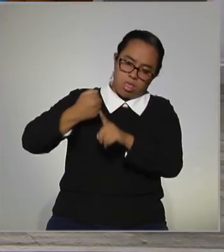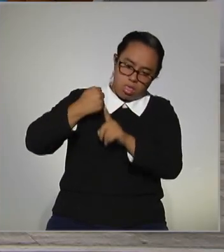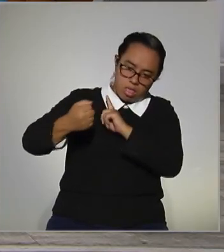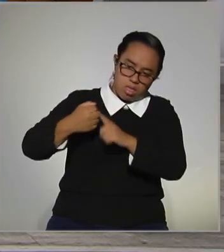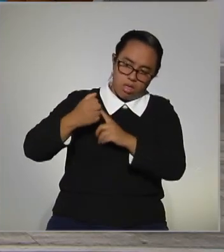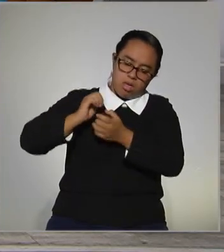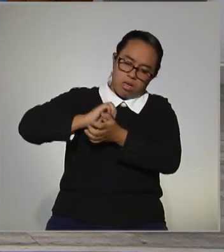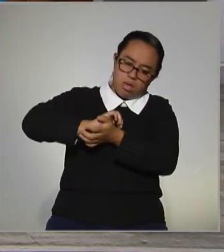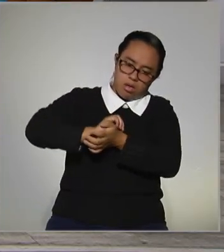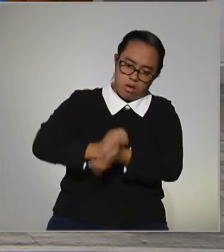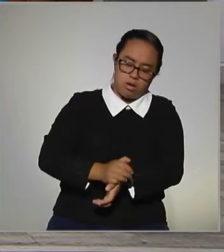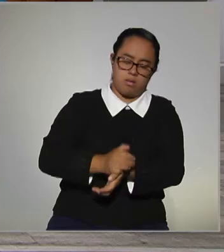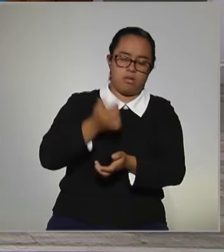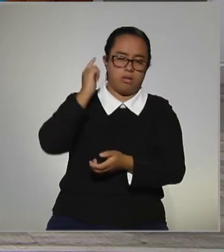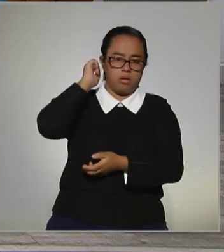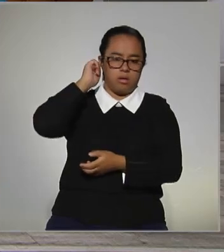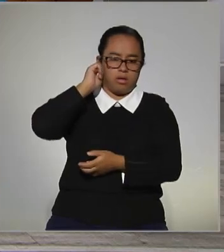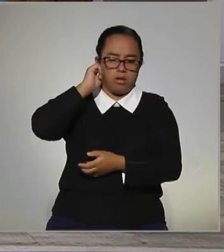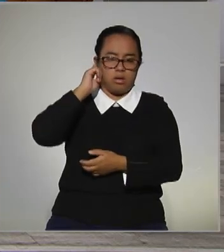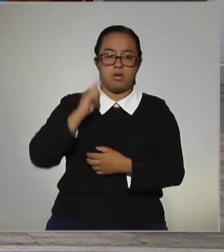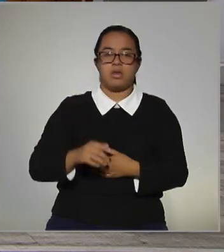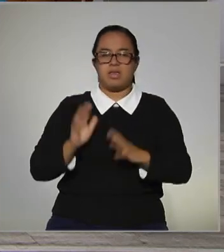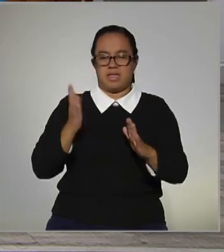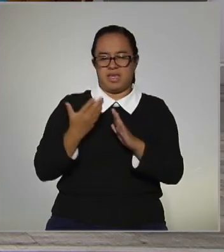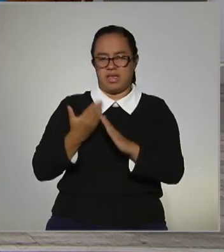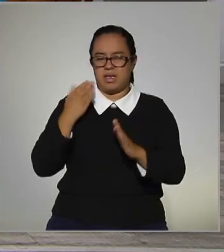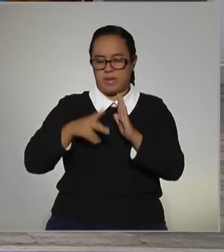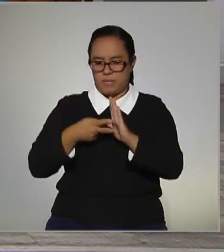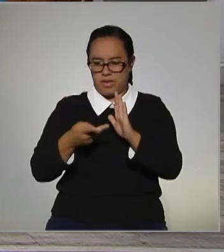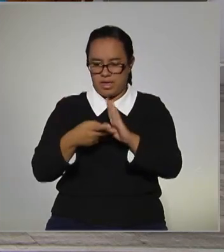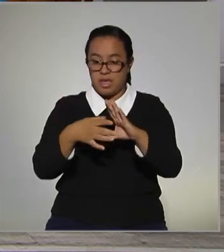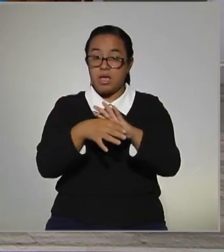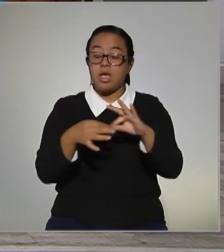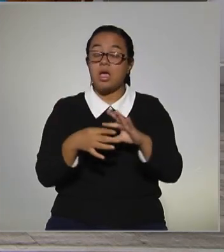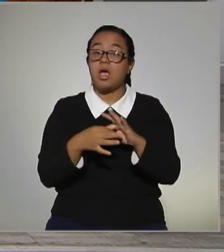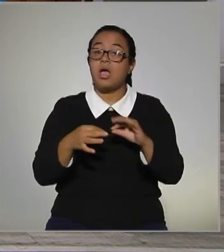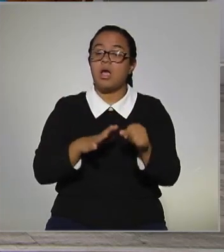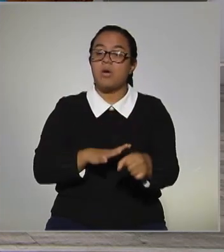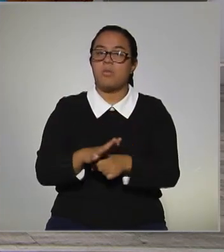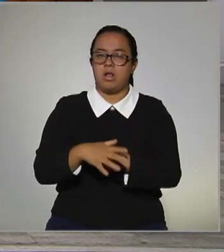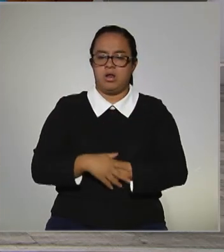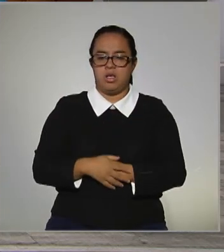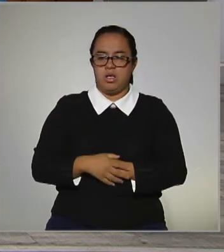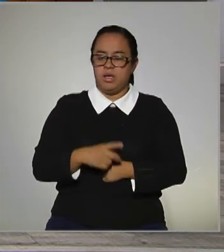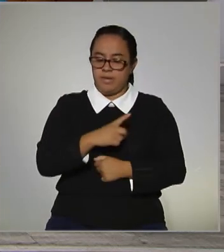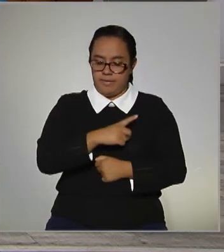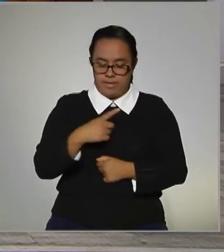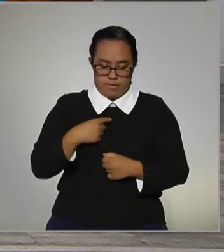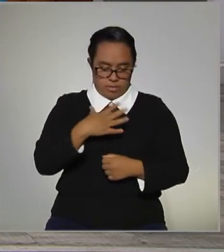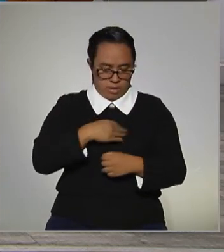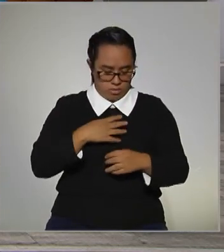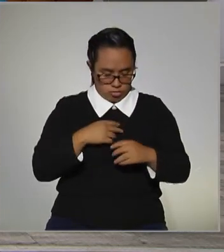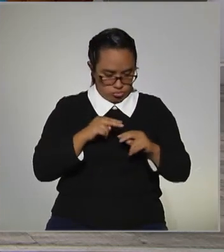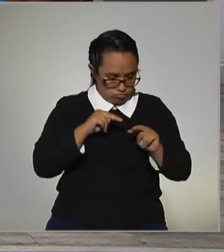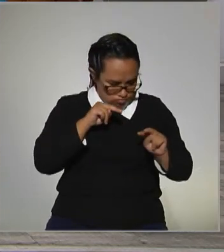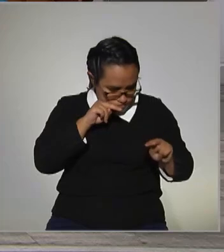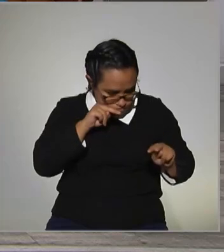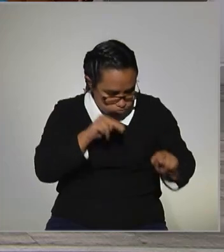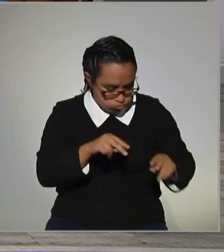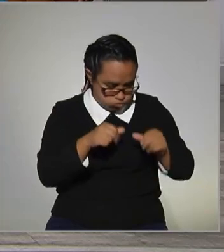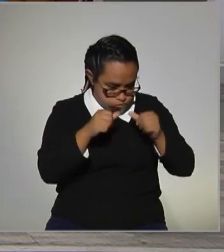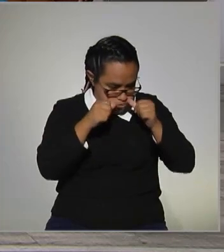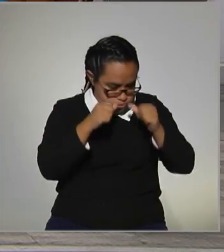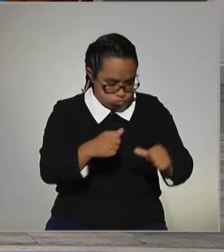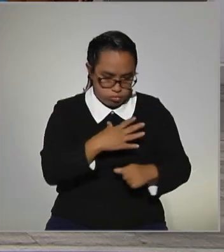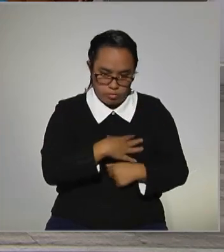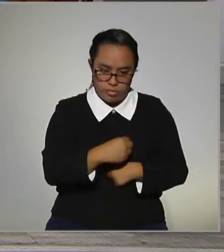no fui vista. Algo que se ha repetido en el programa es esta parte de alcanzar a ver a los hijos, ¿no? Esta capacidad de ser vistos los